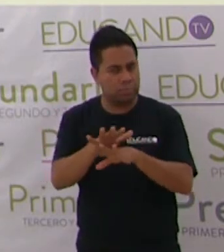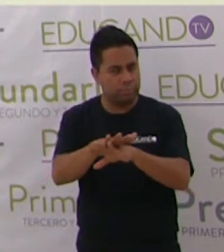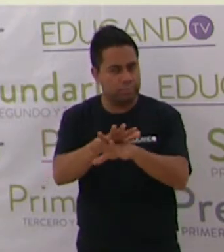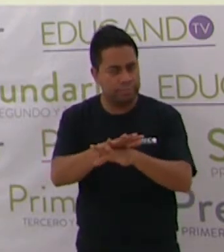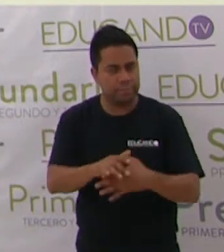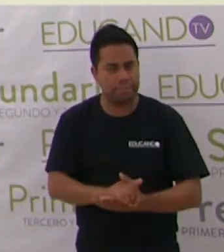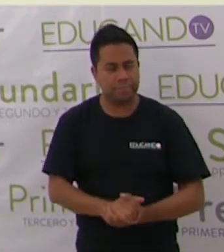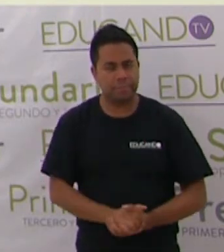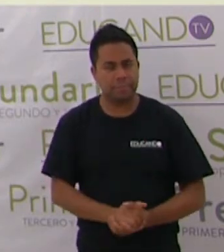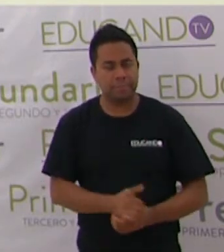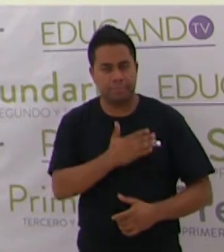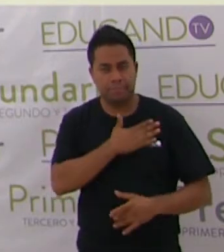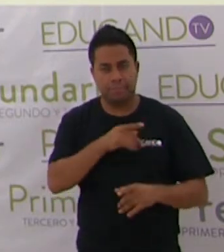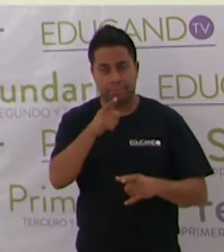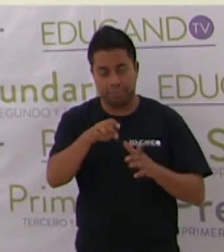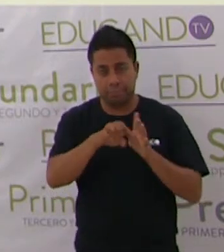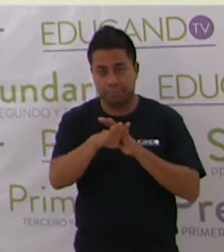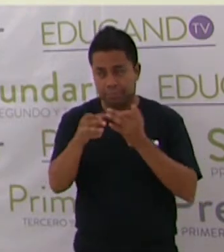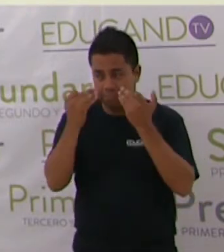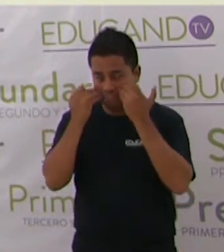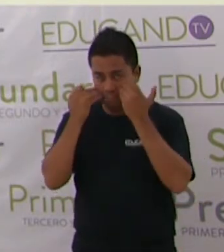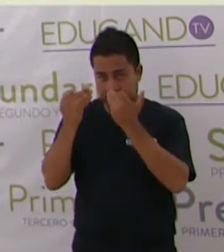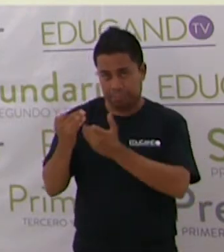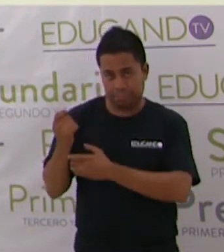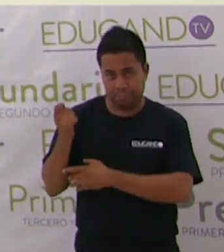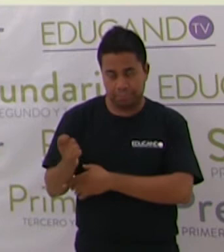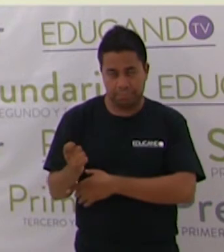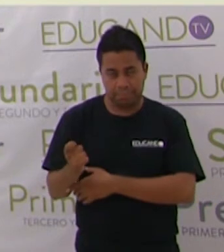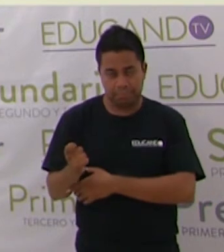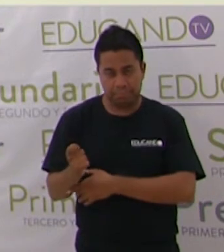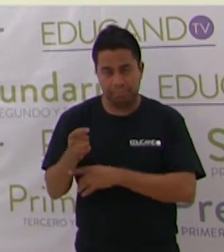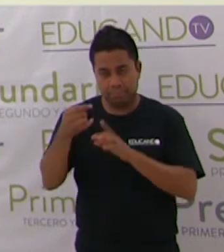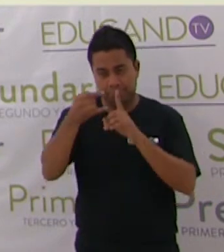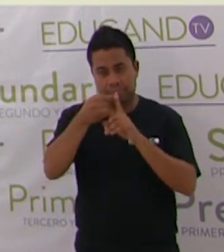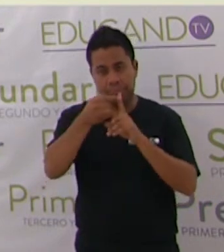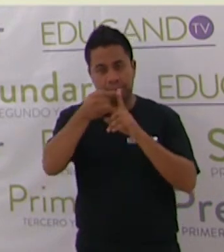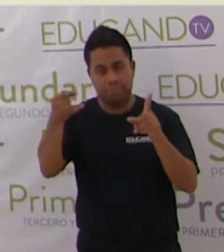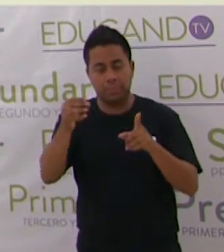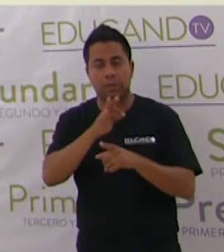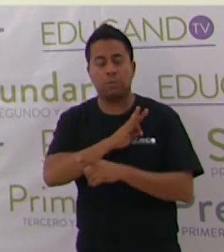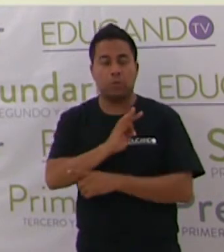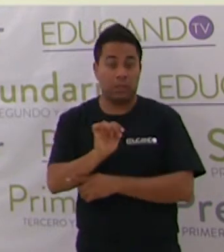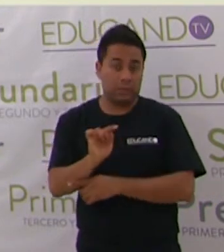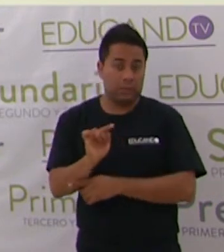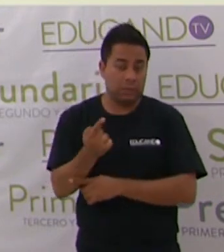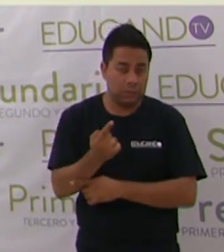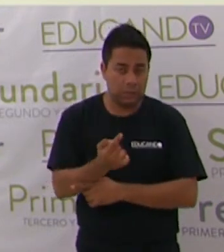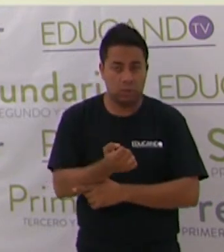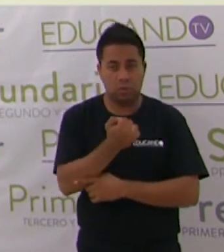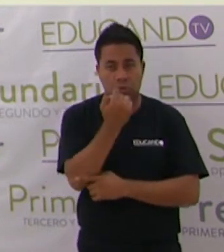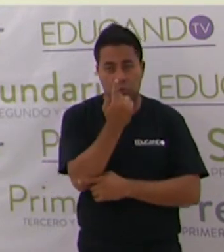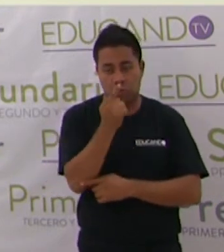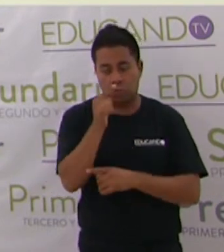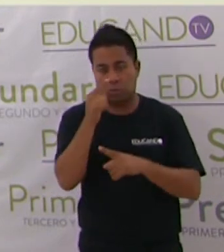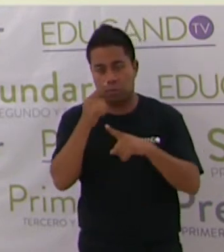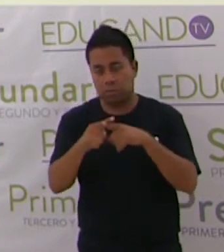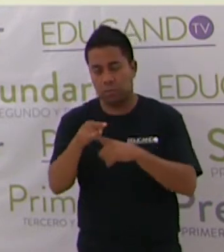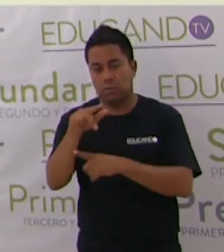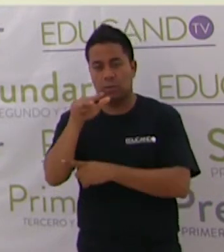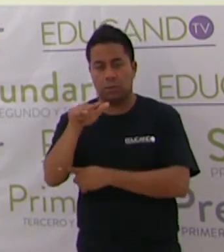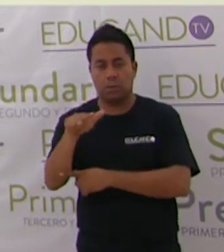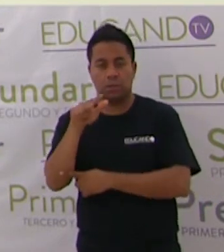Bueno, si tú te das cuenta, el rectángulo puede ser 1 por